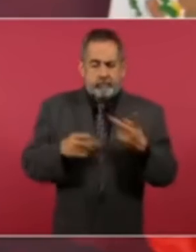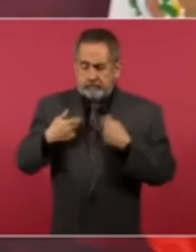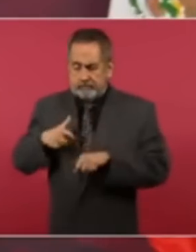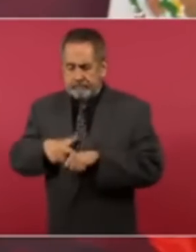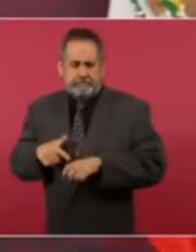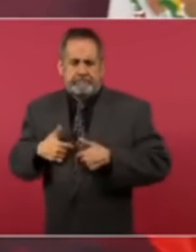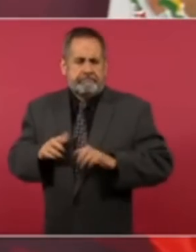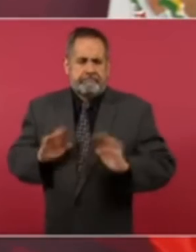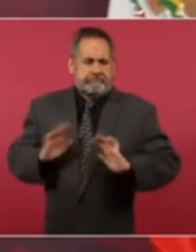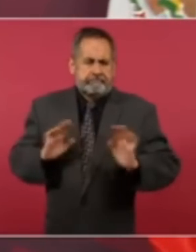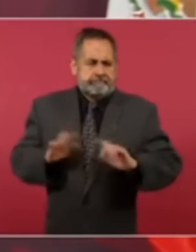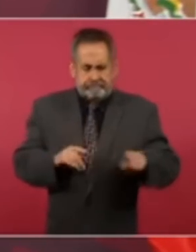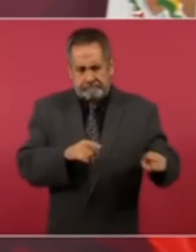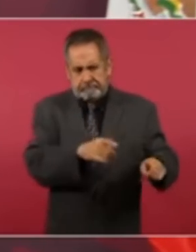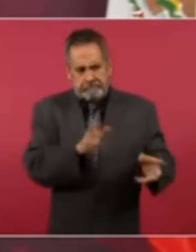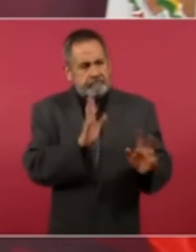personal,